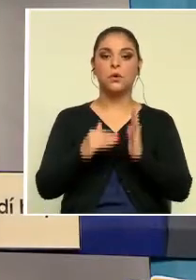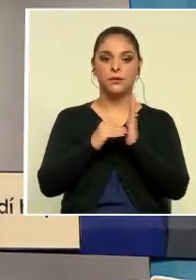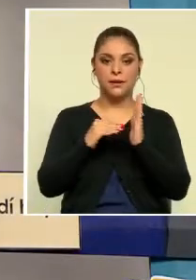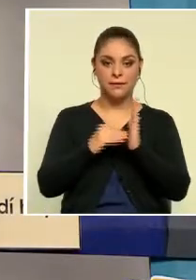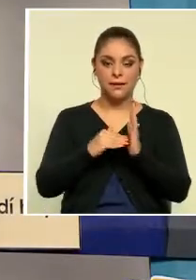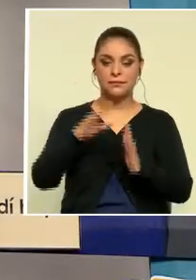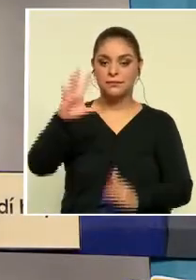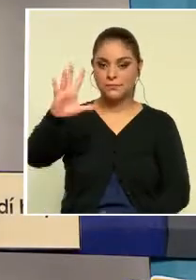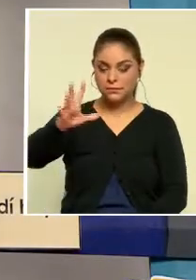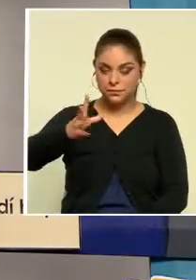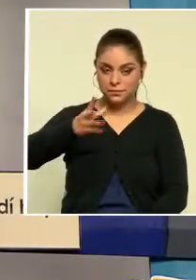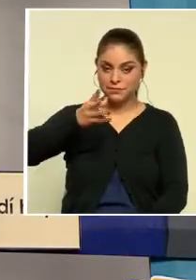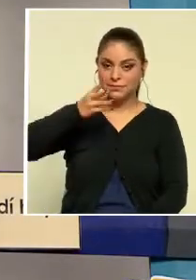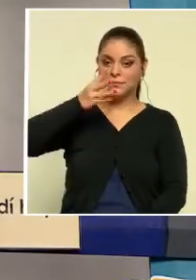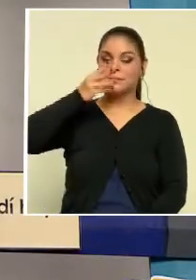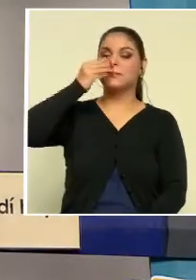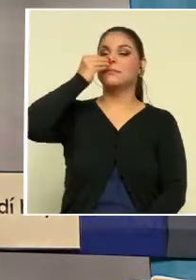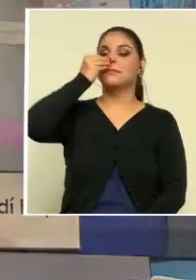inhalamos